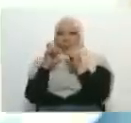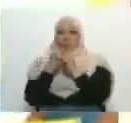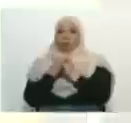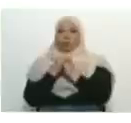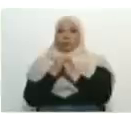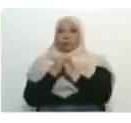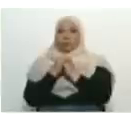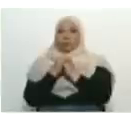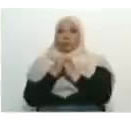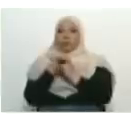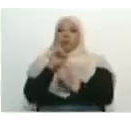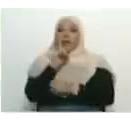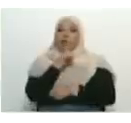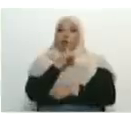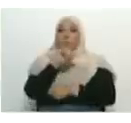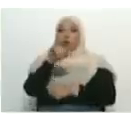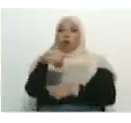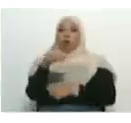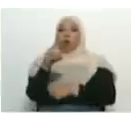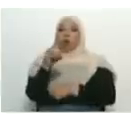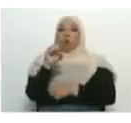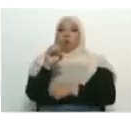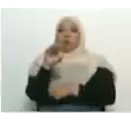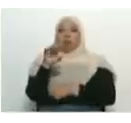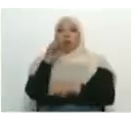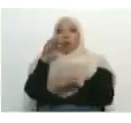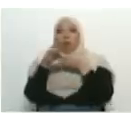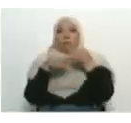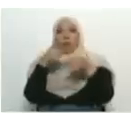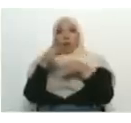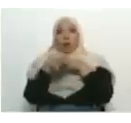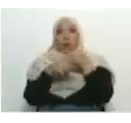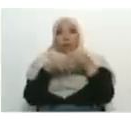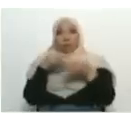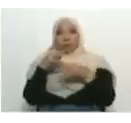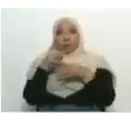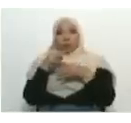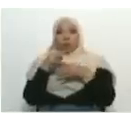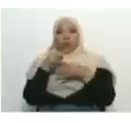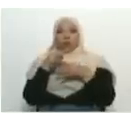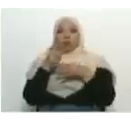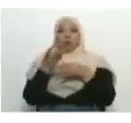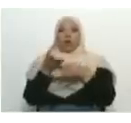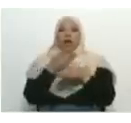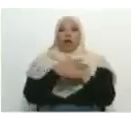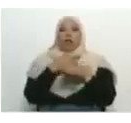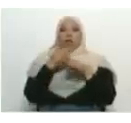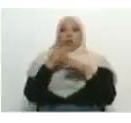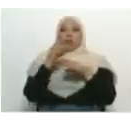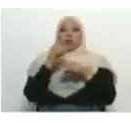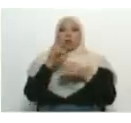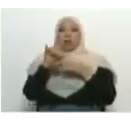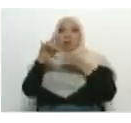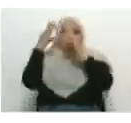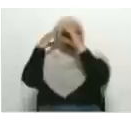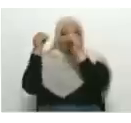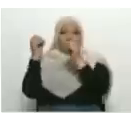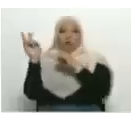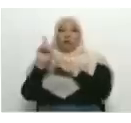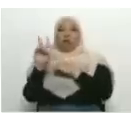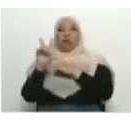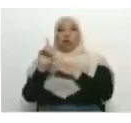José Ignacio Hernández, del cual ya vamos a hablar, era entonces designado el falso procurador de